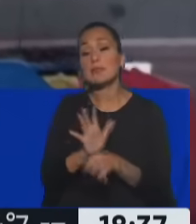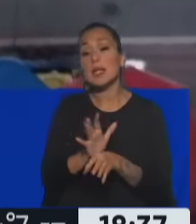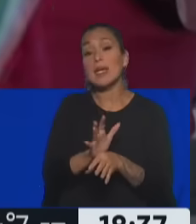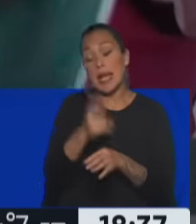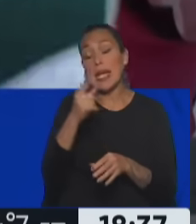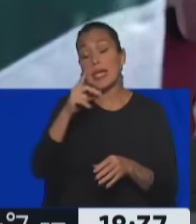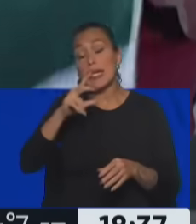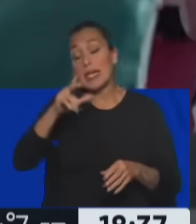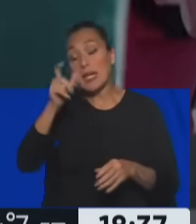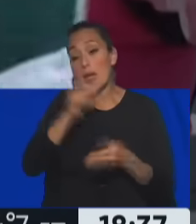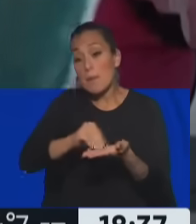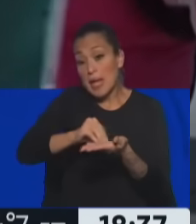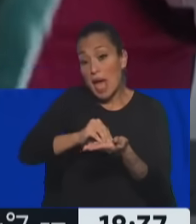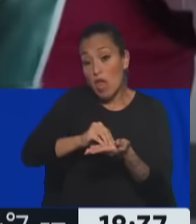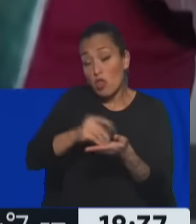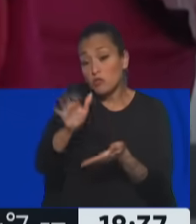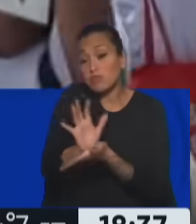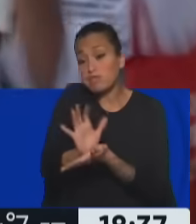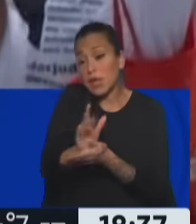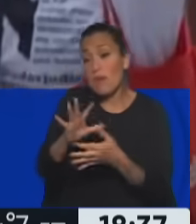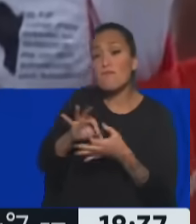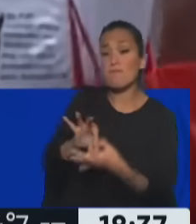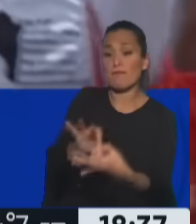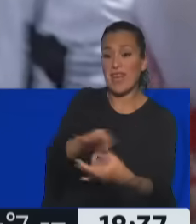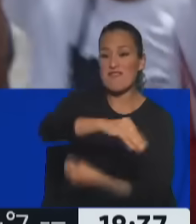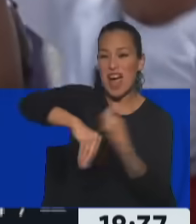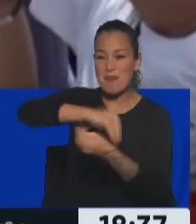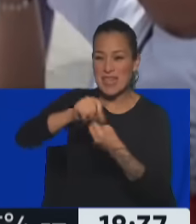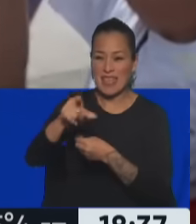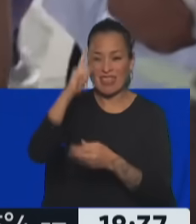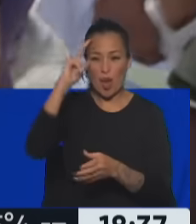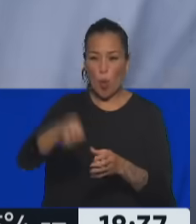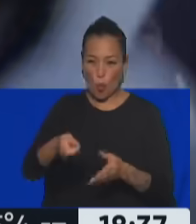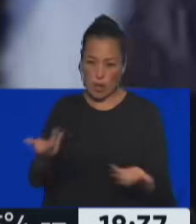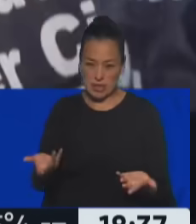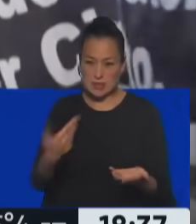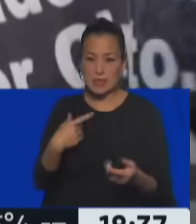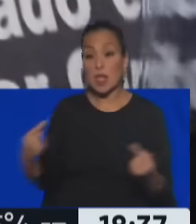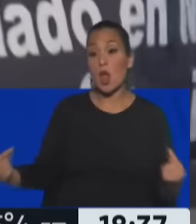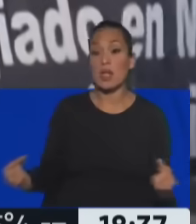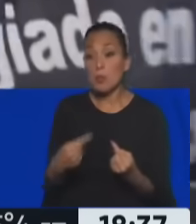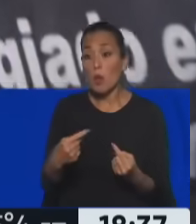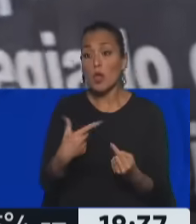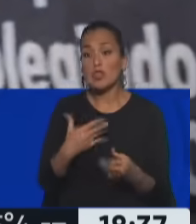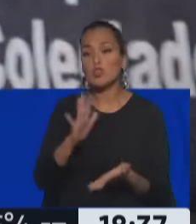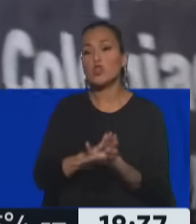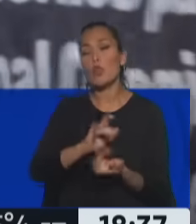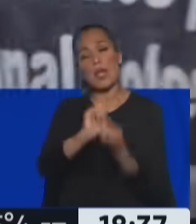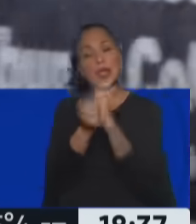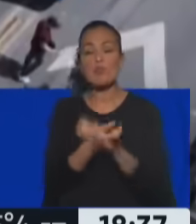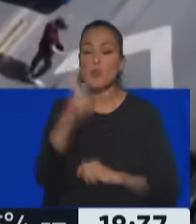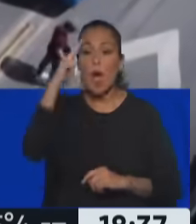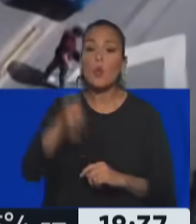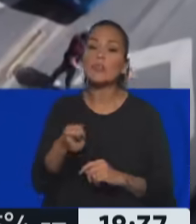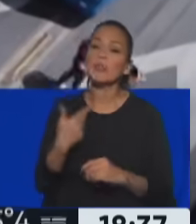profesionales son familiares de los magistrados y jueces. Los que se opusieron y oponen a la reforma judicial advierten que se perderá la